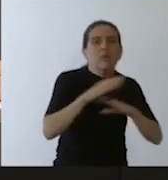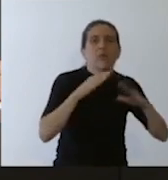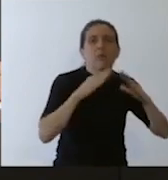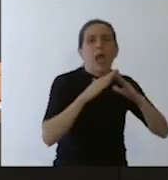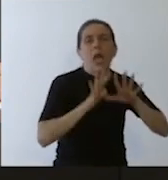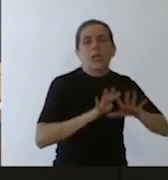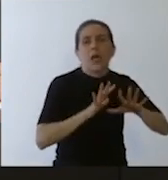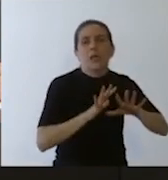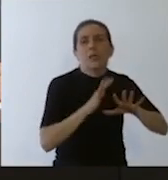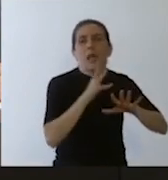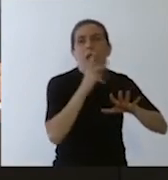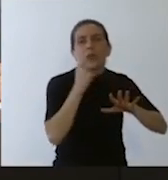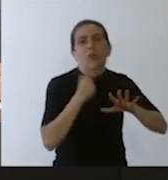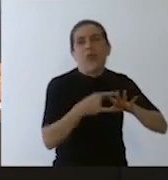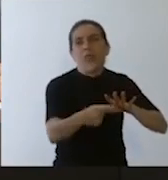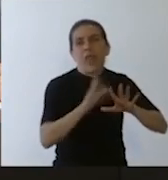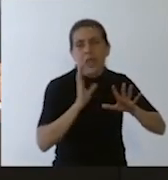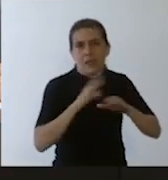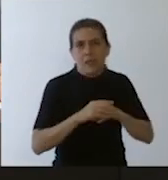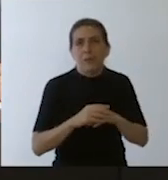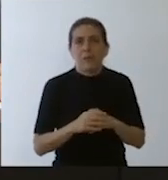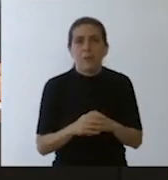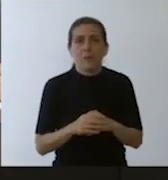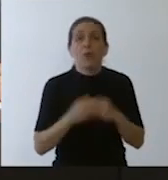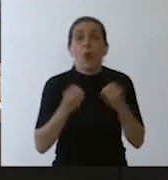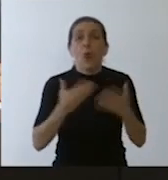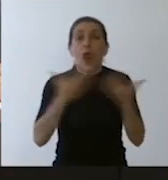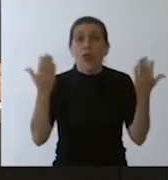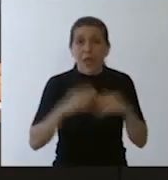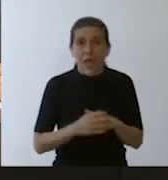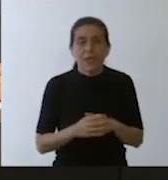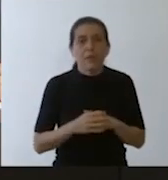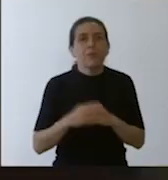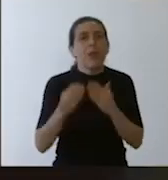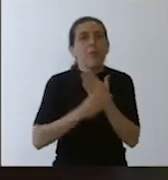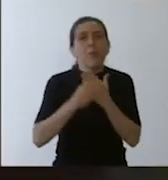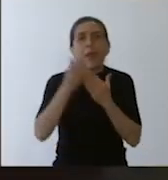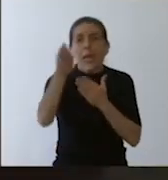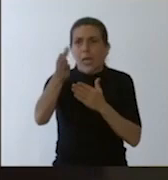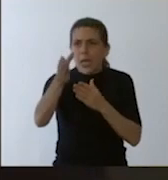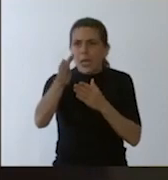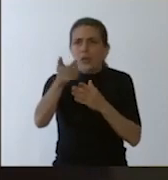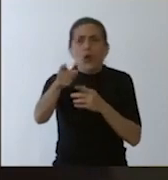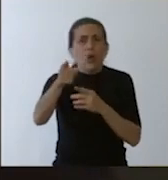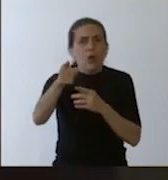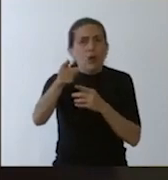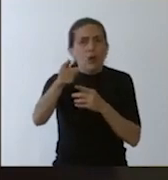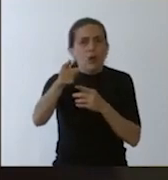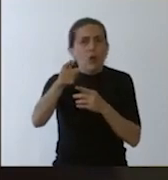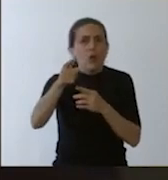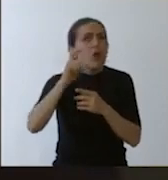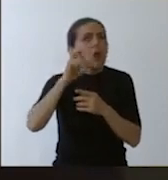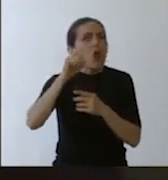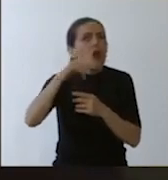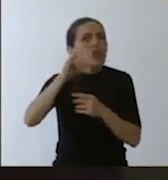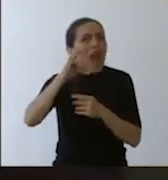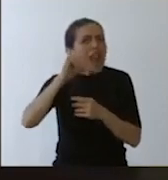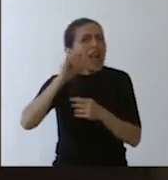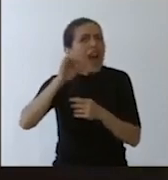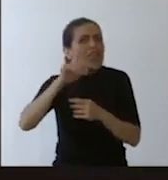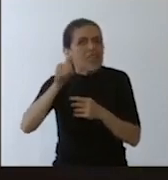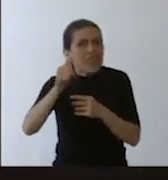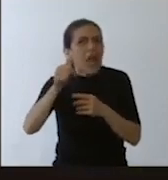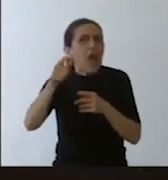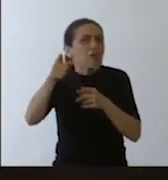periodo que corresponda. Buenos días, ministro. Recién usted hablaba, ministro Ginés González García, y junto a los